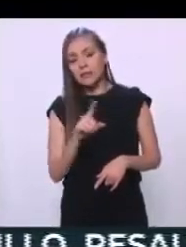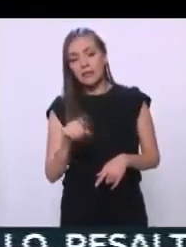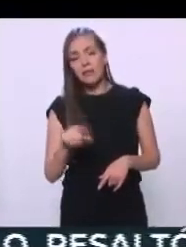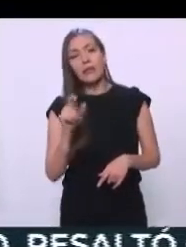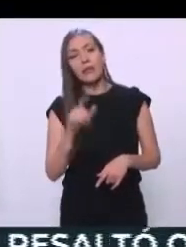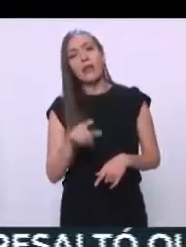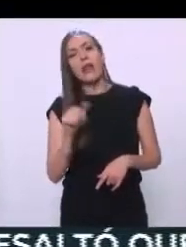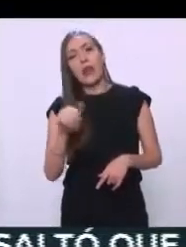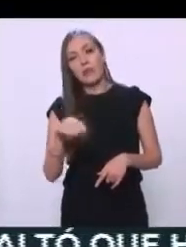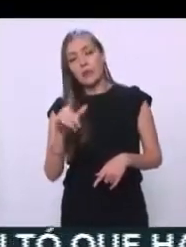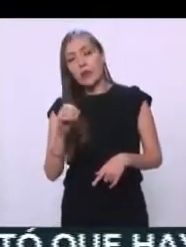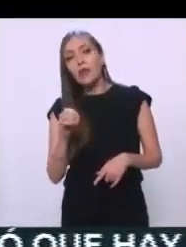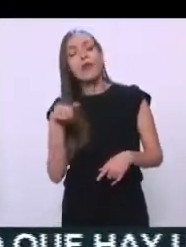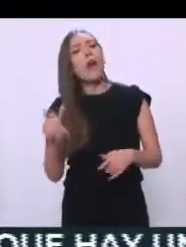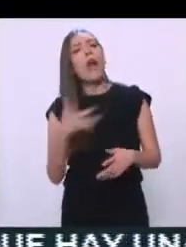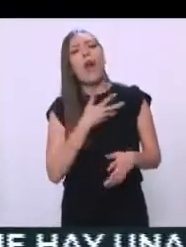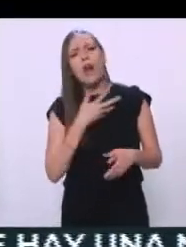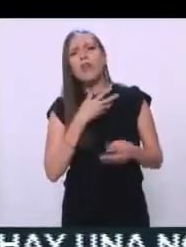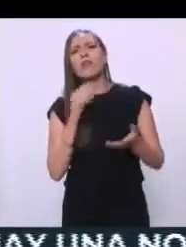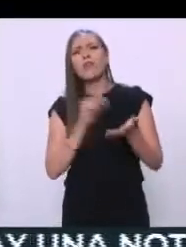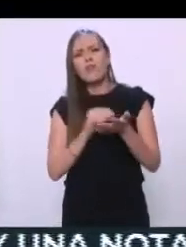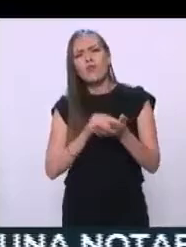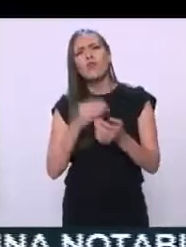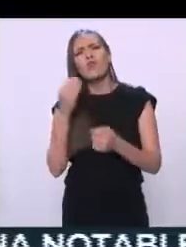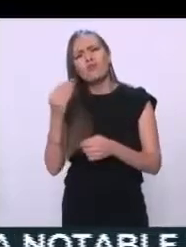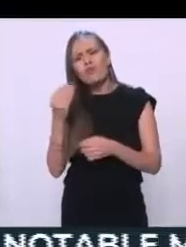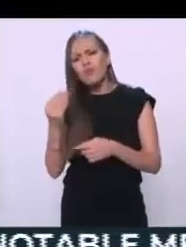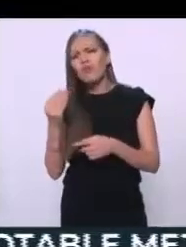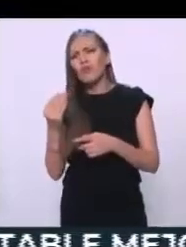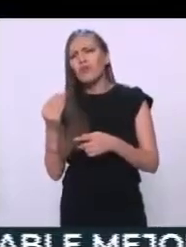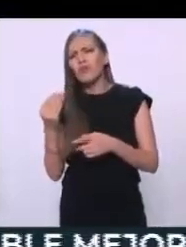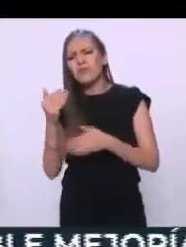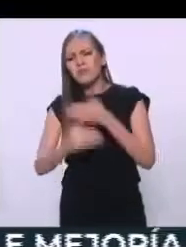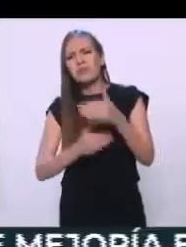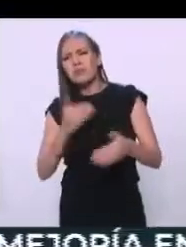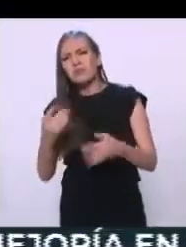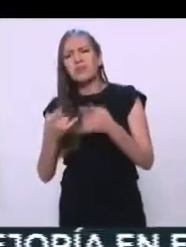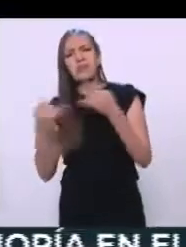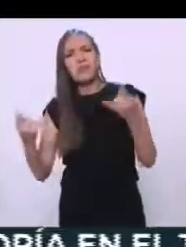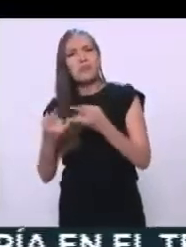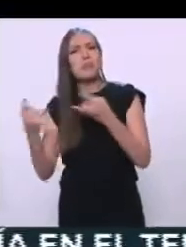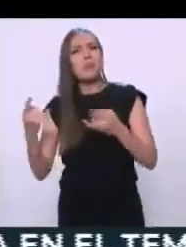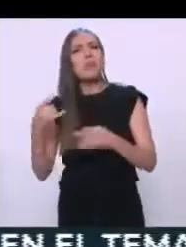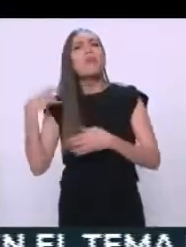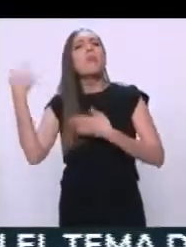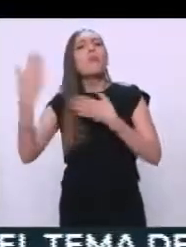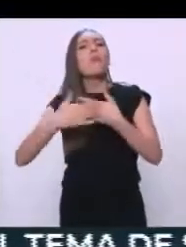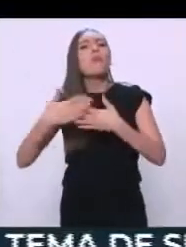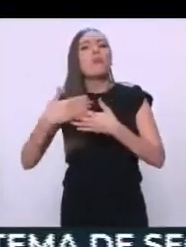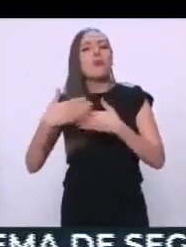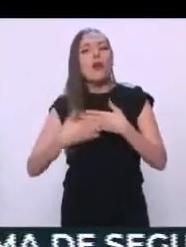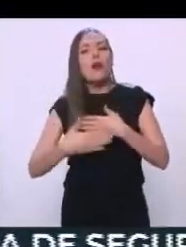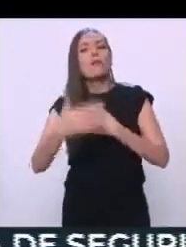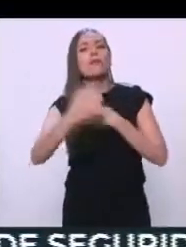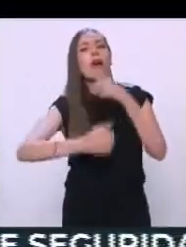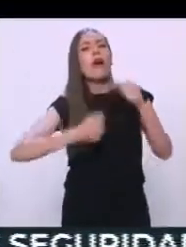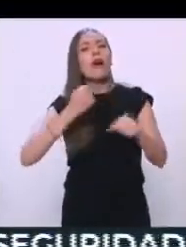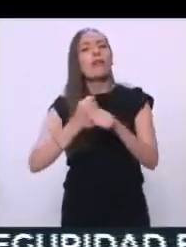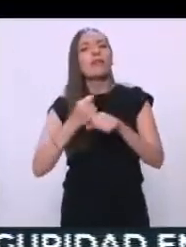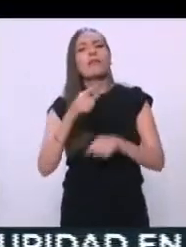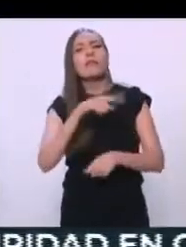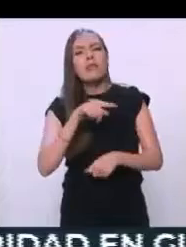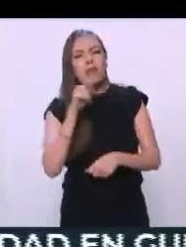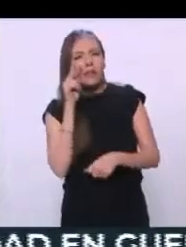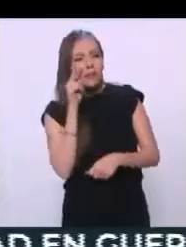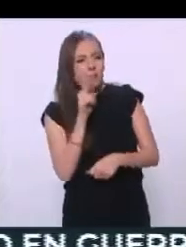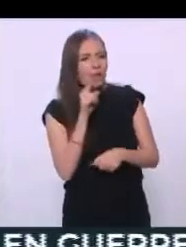ahí pendientes, y yo creo que todavía hay mucha historia que va a seguir saliendo en los próximos años cuando realmente nos fijemos con